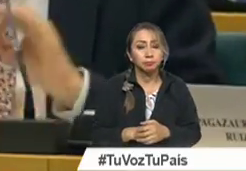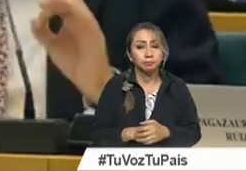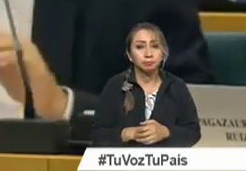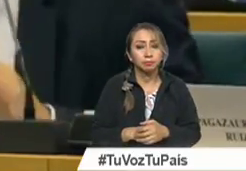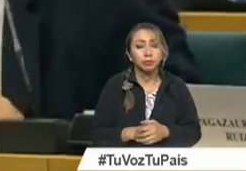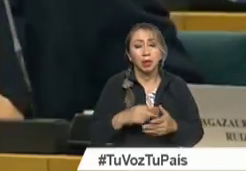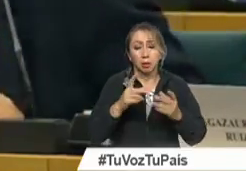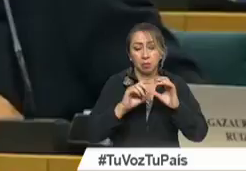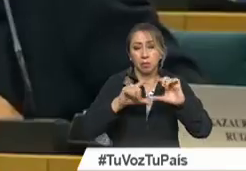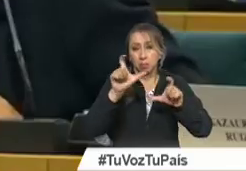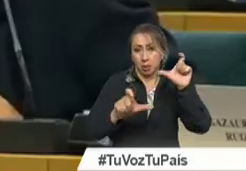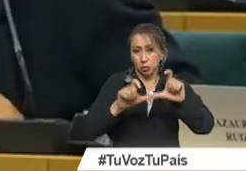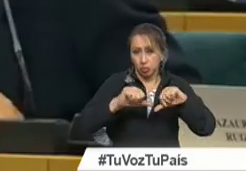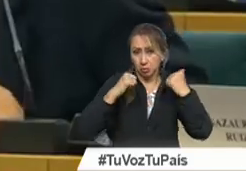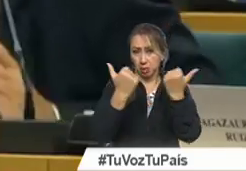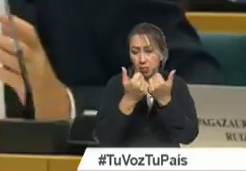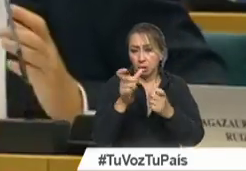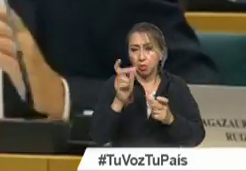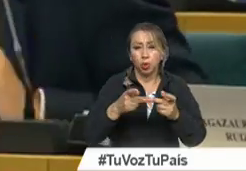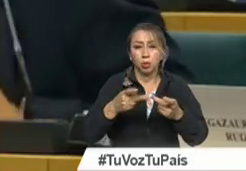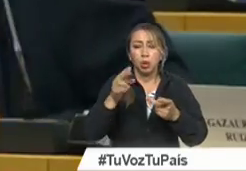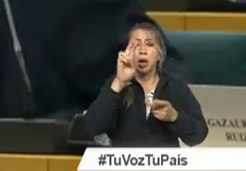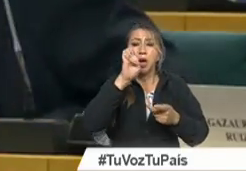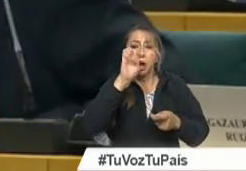europeo y feroz at